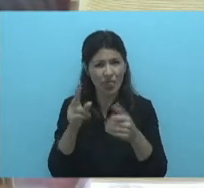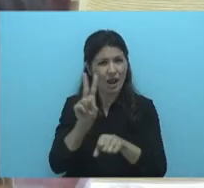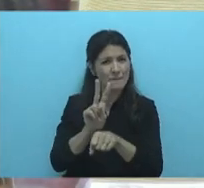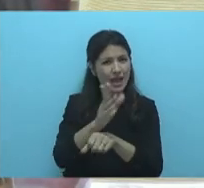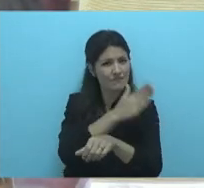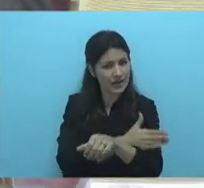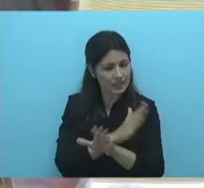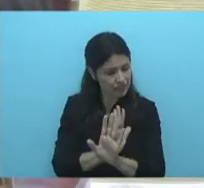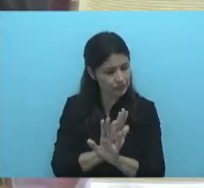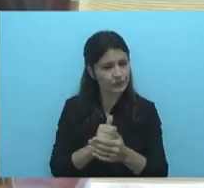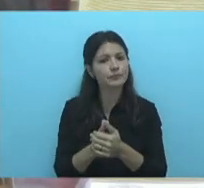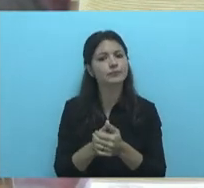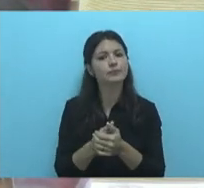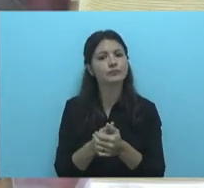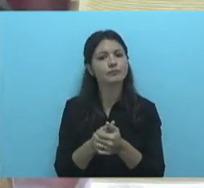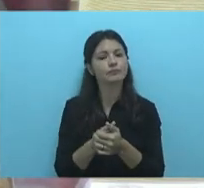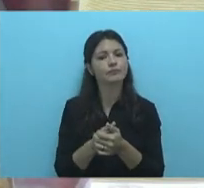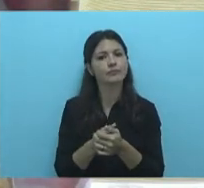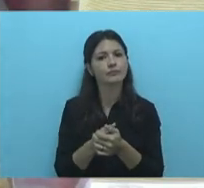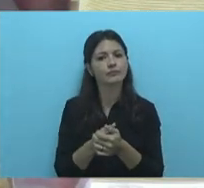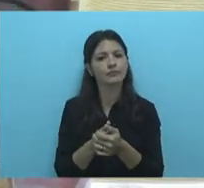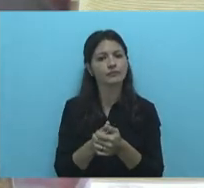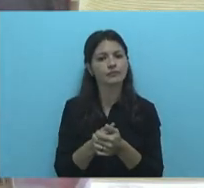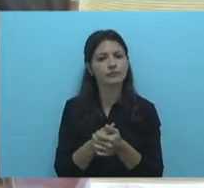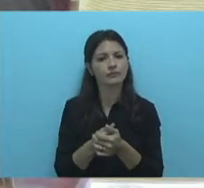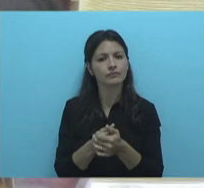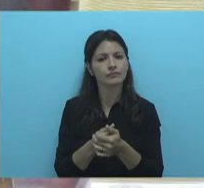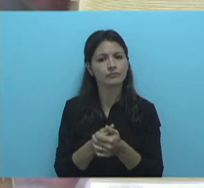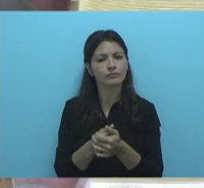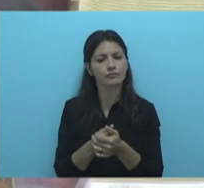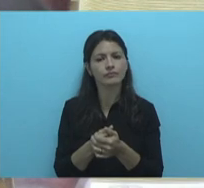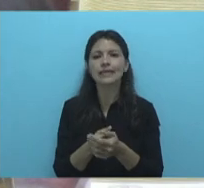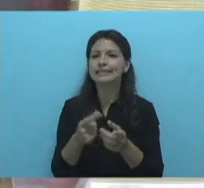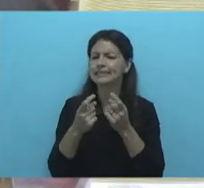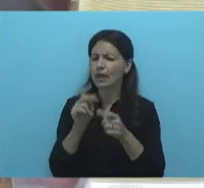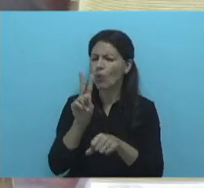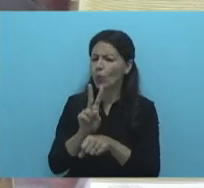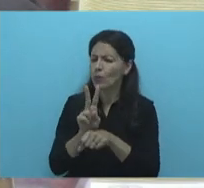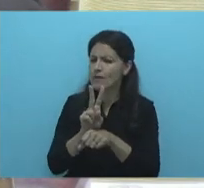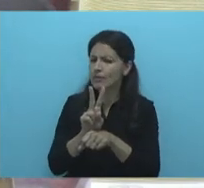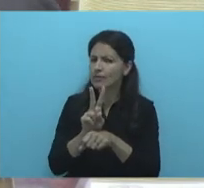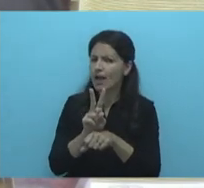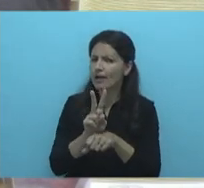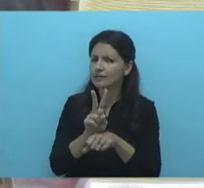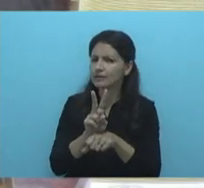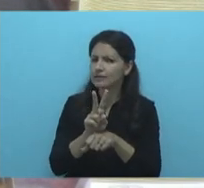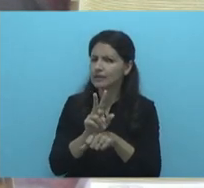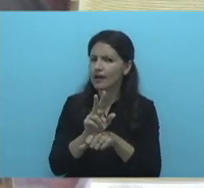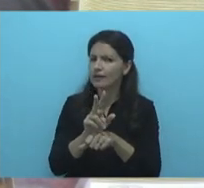para garantizar concretamente que custodiemos los servicios